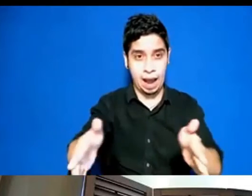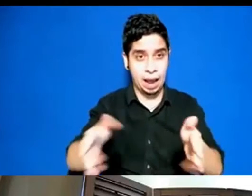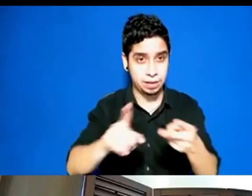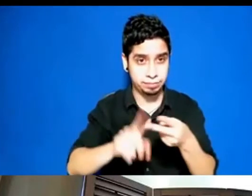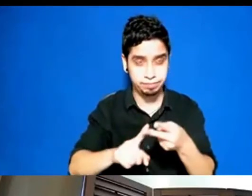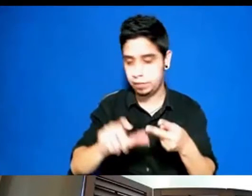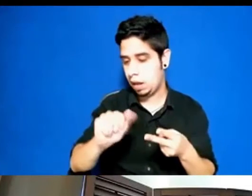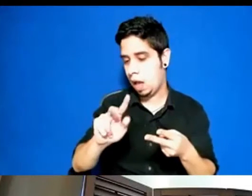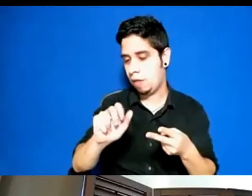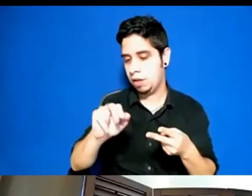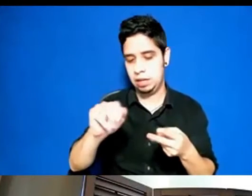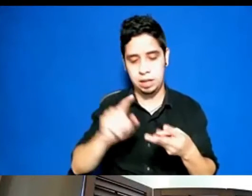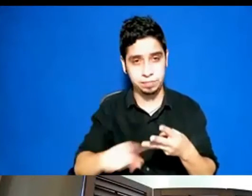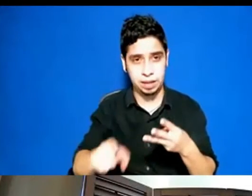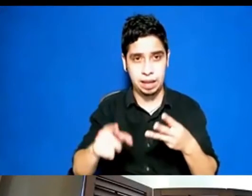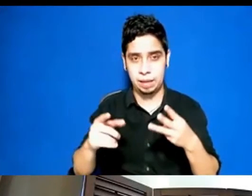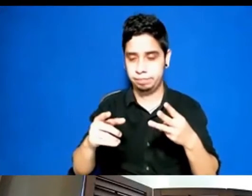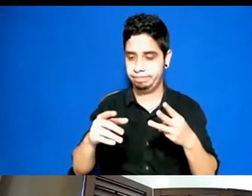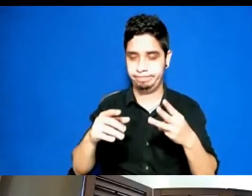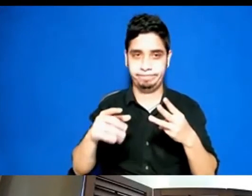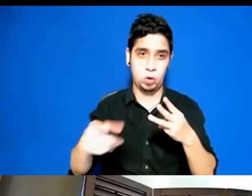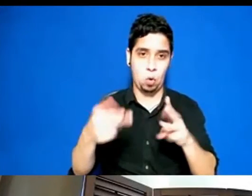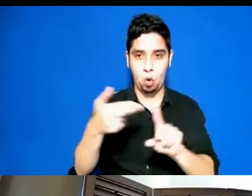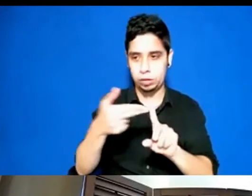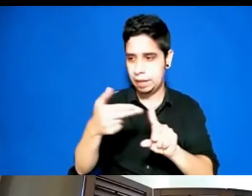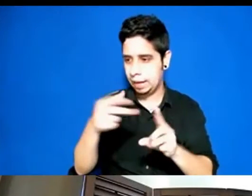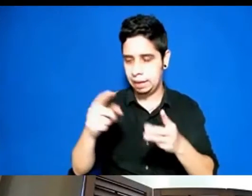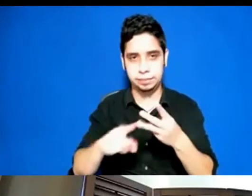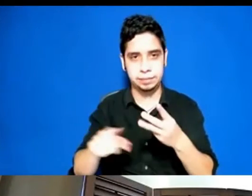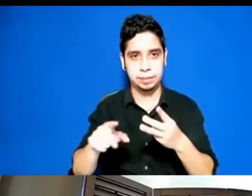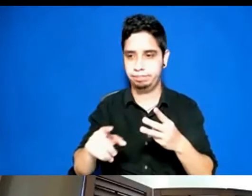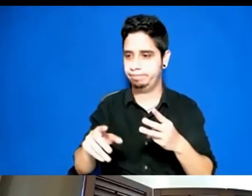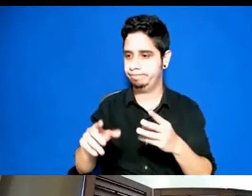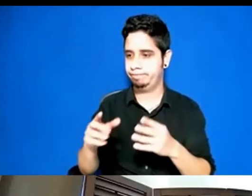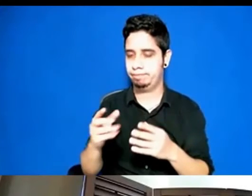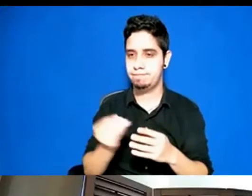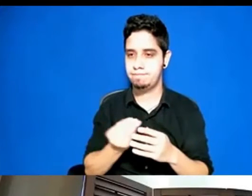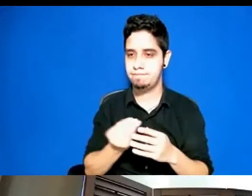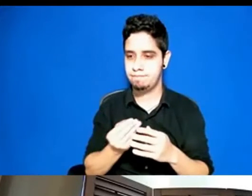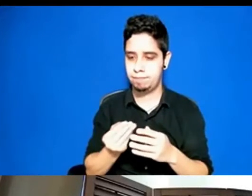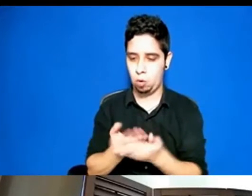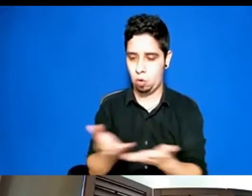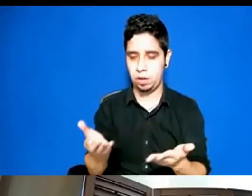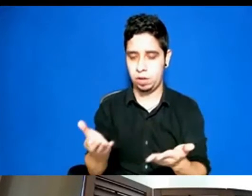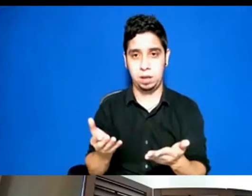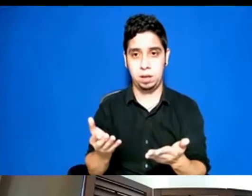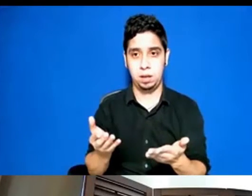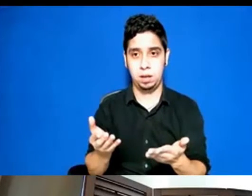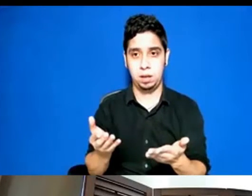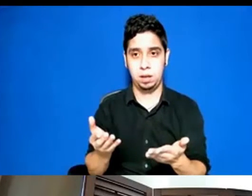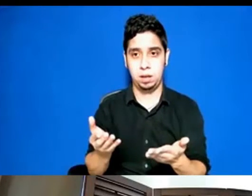alcantarillas, casas, hoteles, matorrales, y de 1,000, una sola se